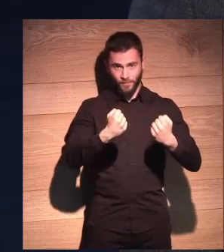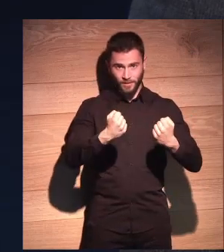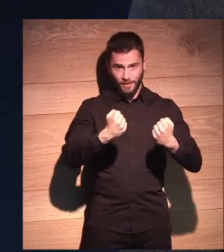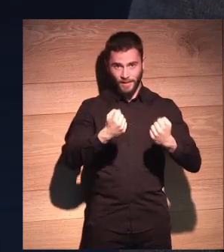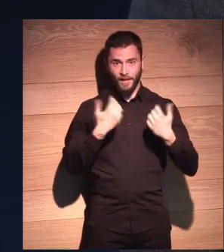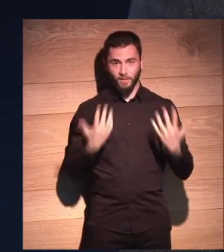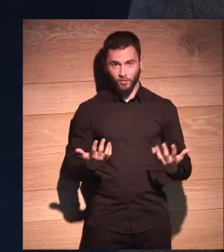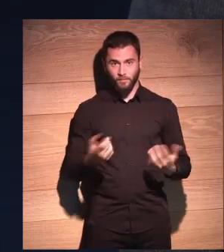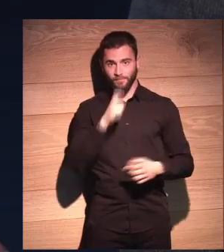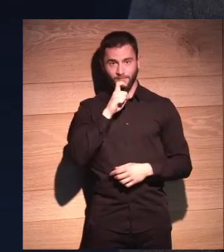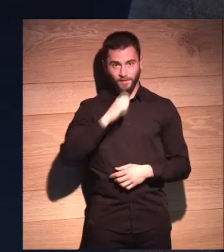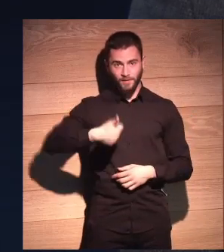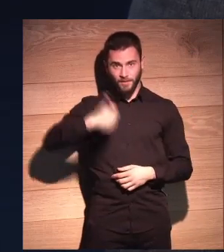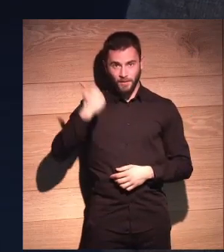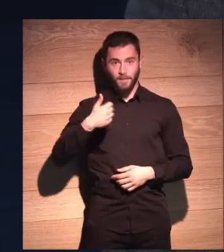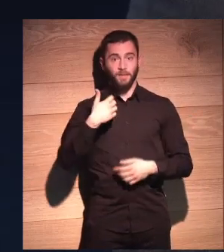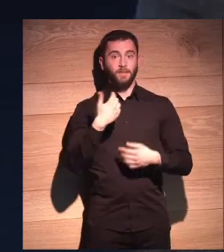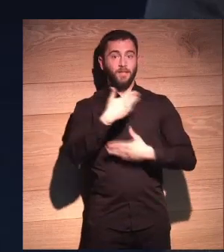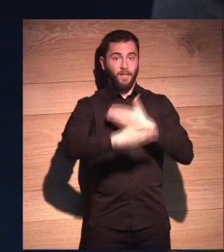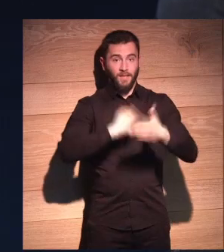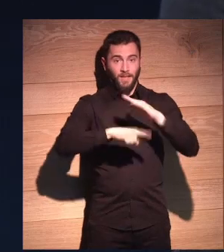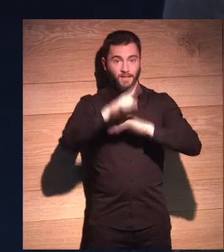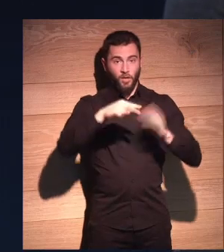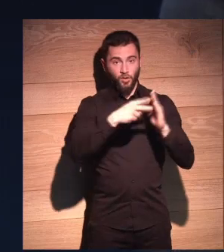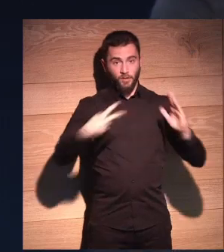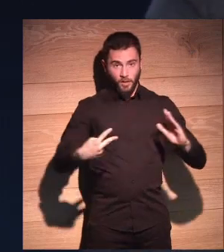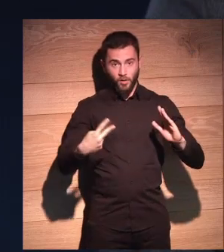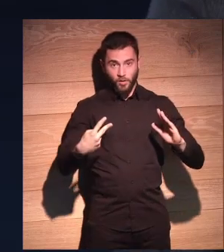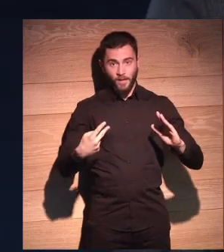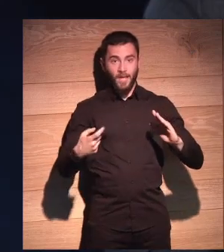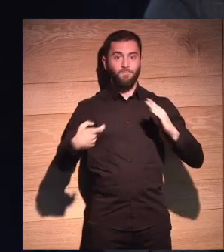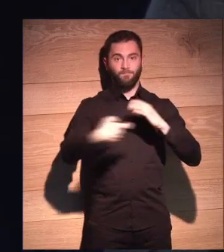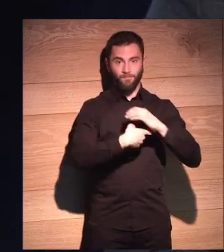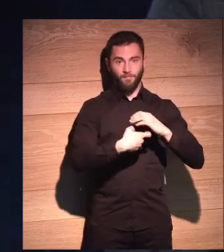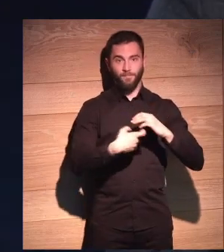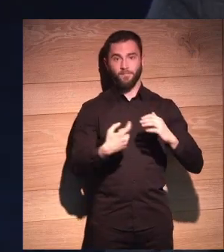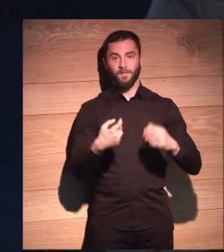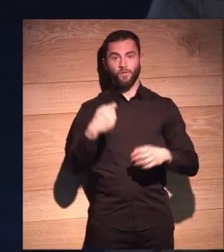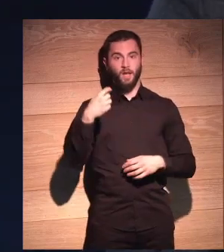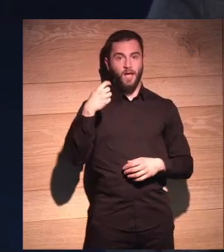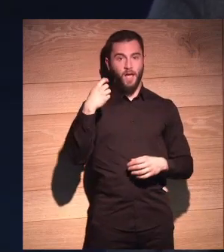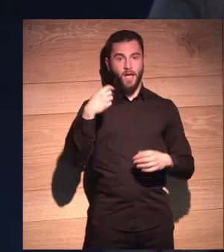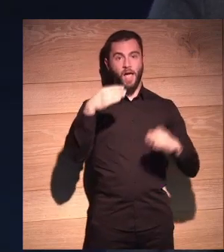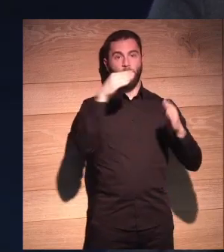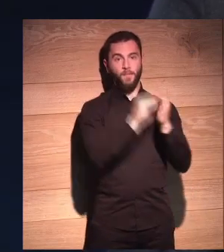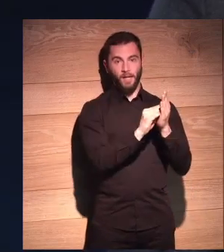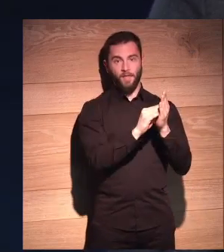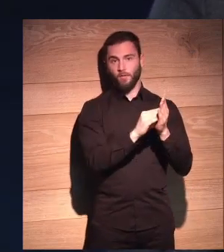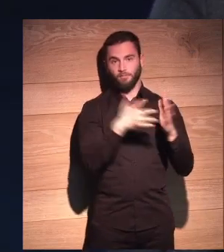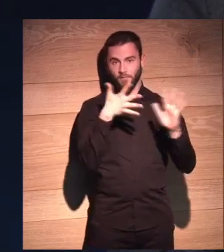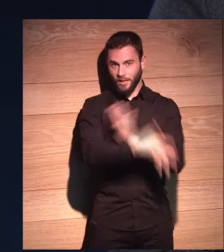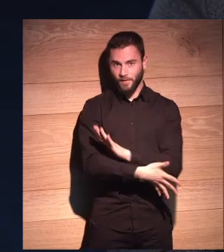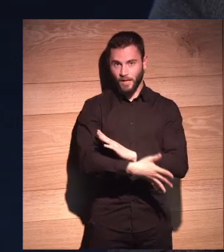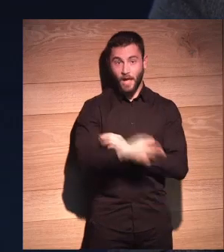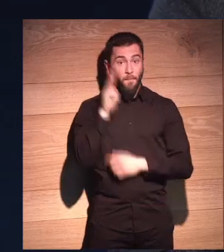distancia muchísimo el desarrollo de la tecnología implantable, etcétera, con la aplicación. Es decir, que aún tardaremos en verlo,